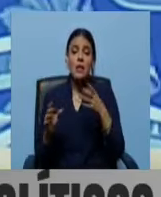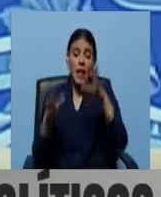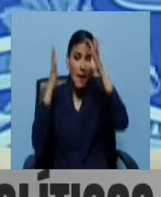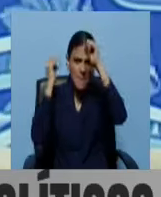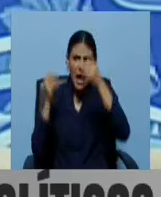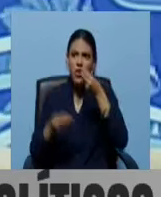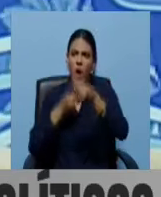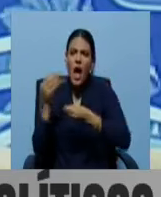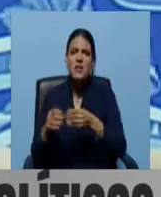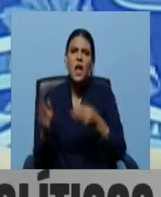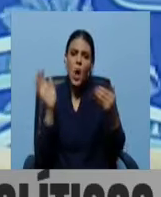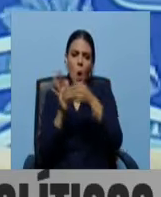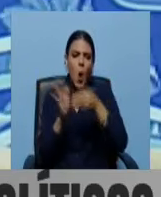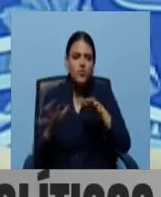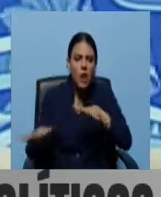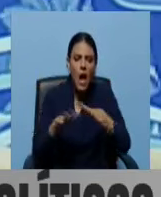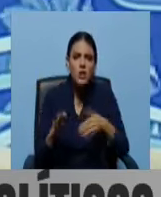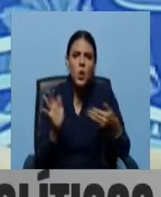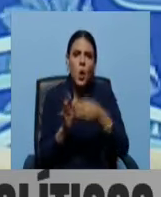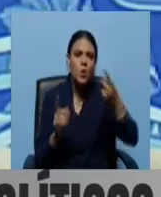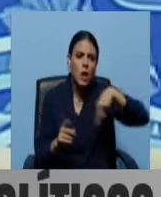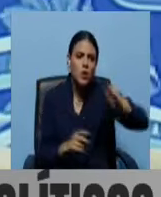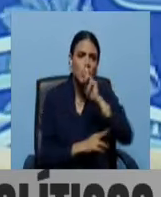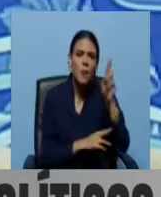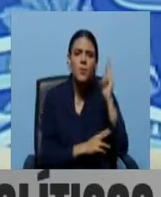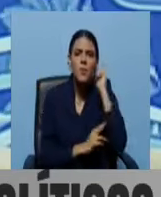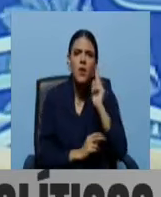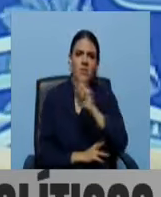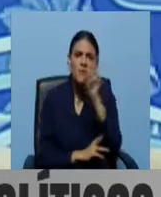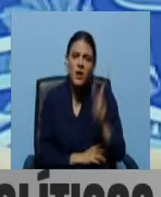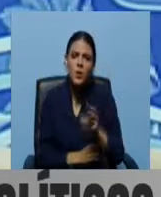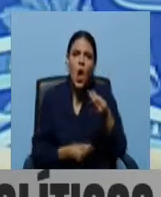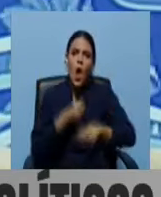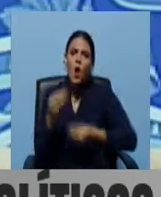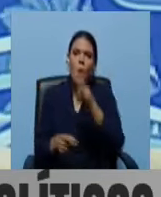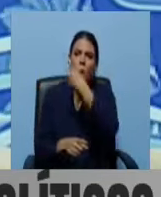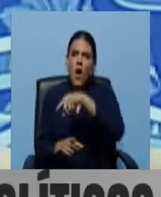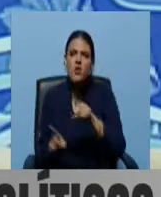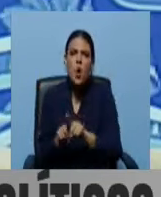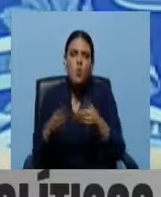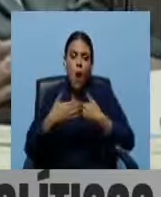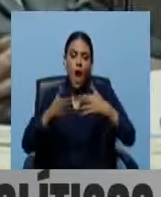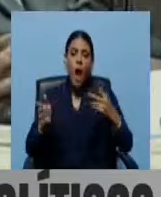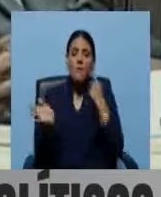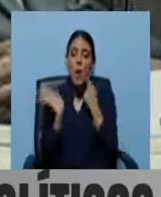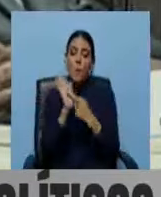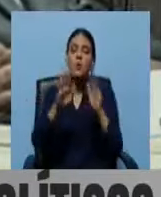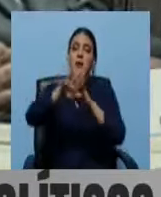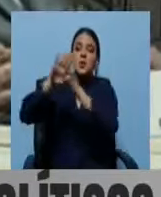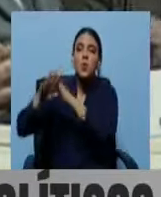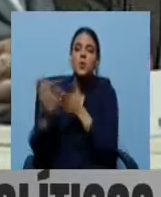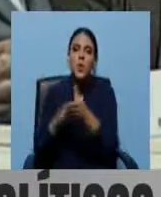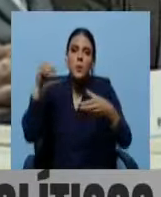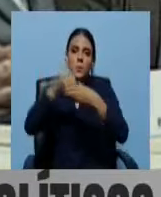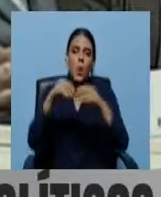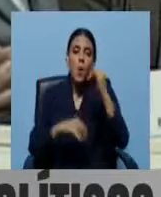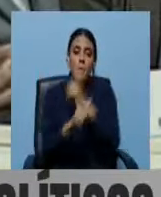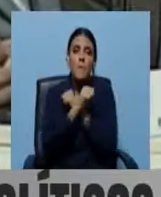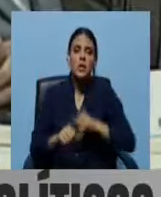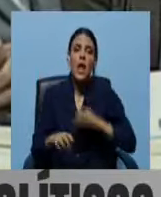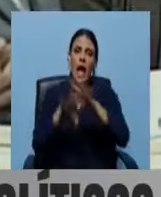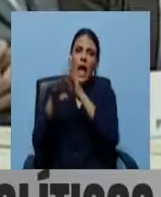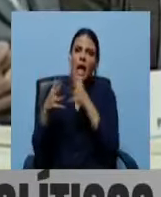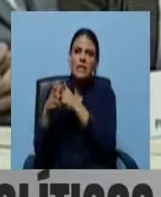la República Bolivariana de Venezuela, o cómo, de la manera más abierta, solicitan la intervención militar